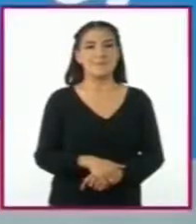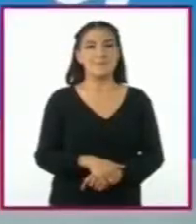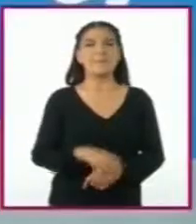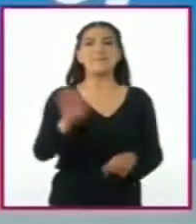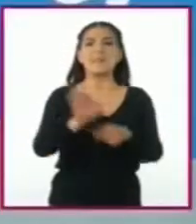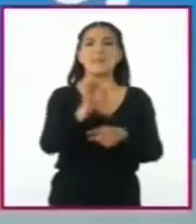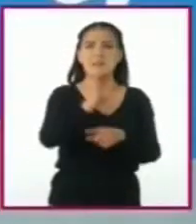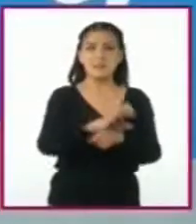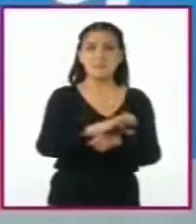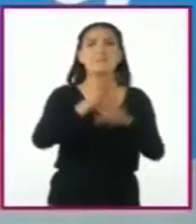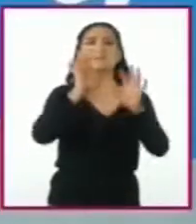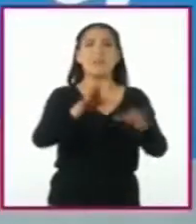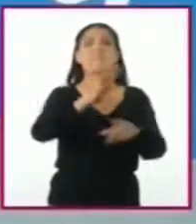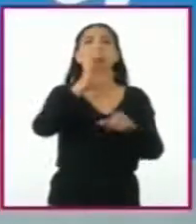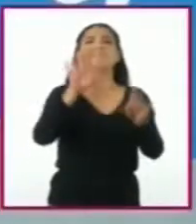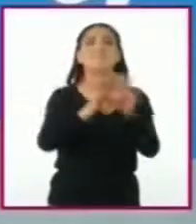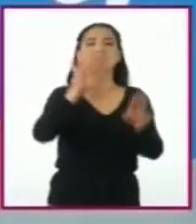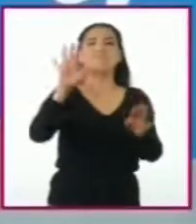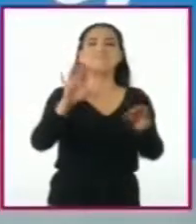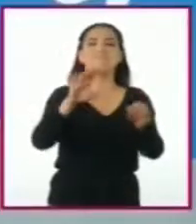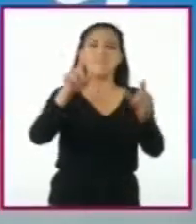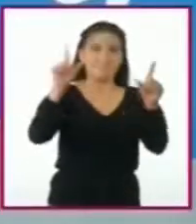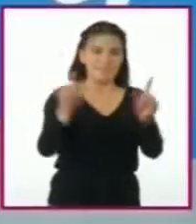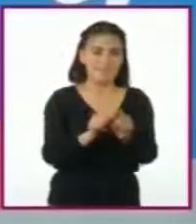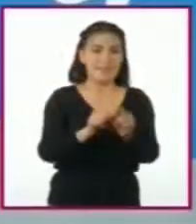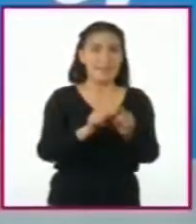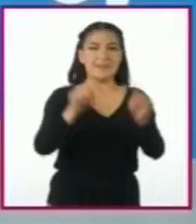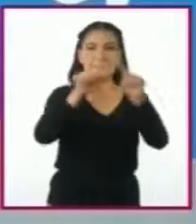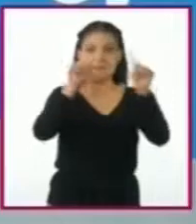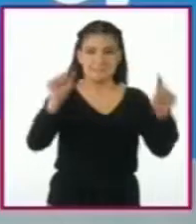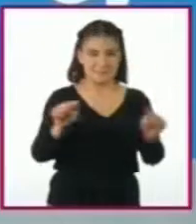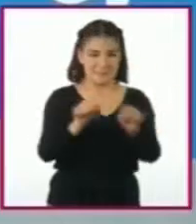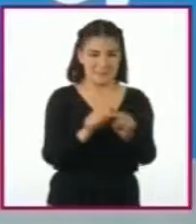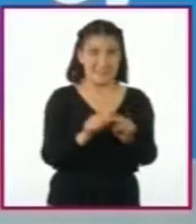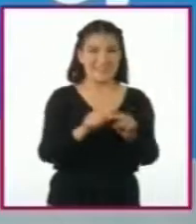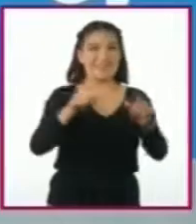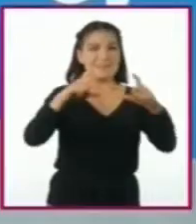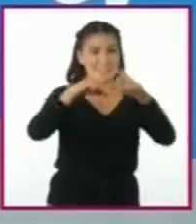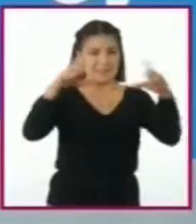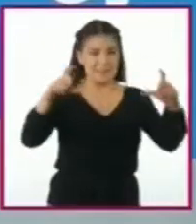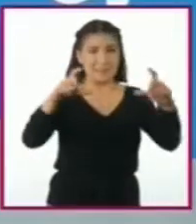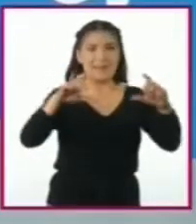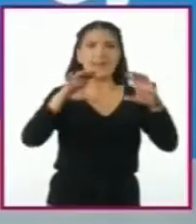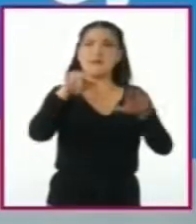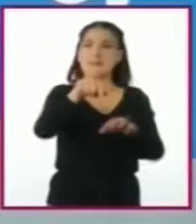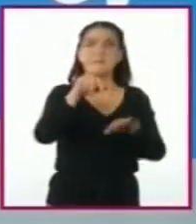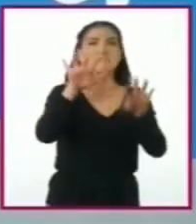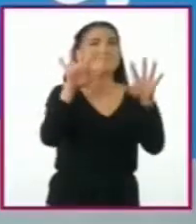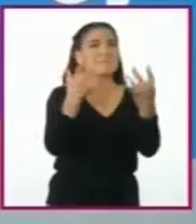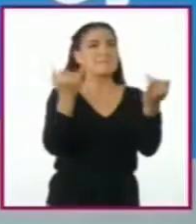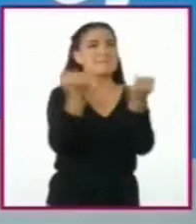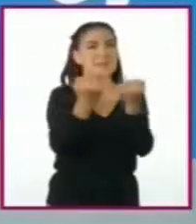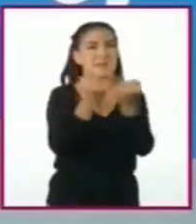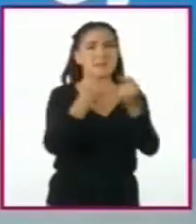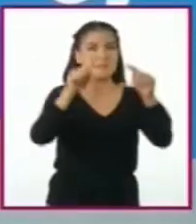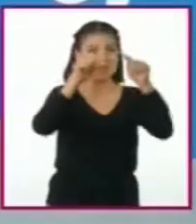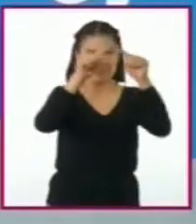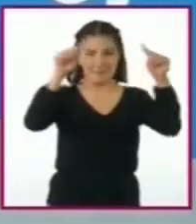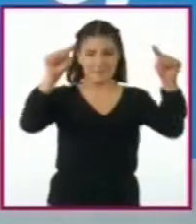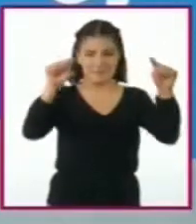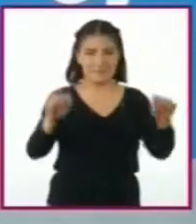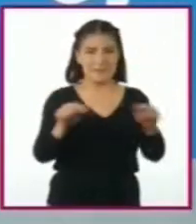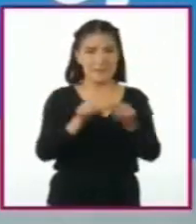Entonces podemos concluir que las fichas de presentación y la bibliográfica están construidas de modo que sus rectángulos